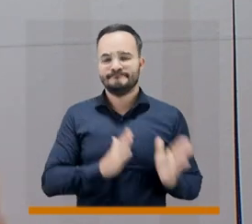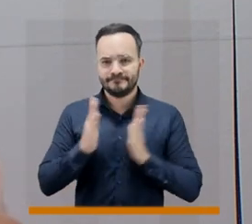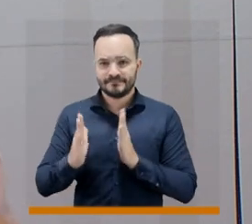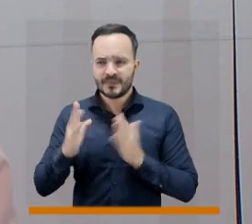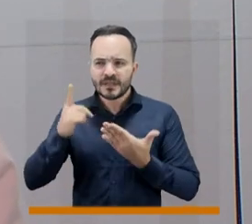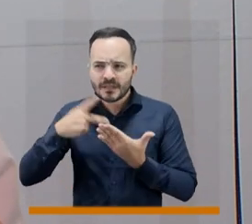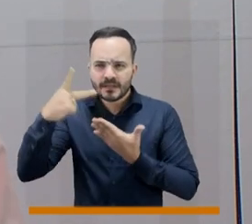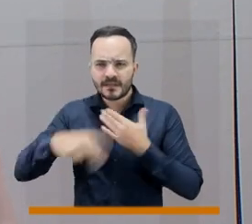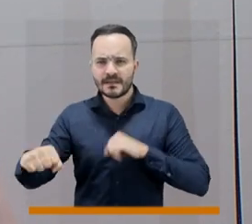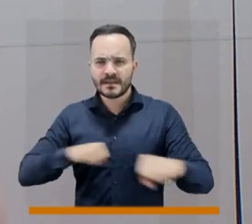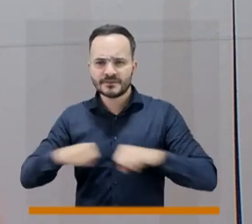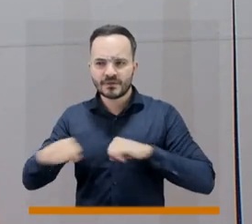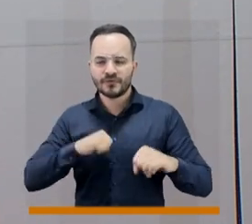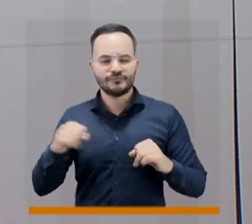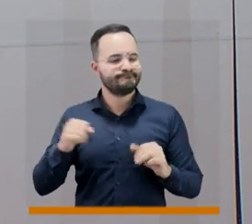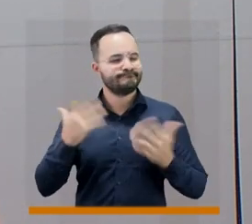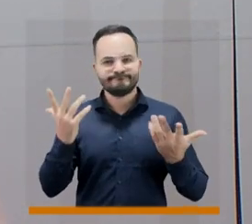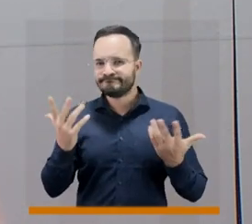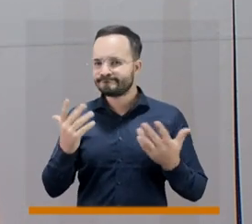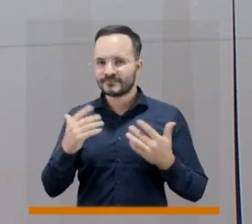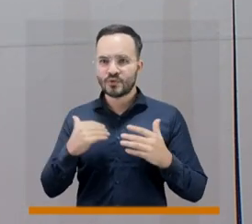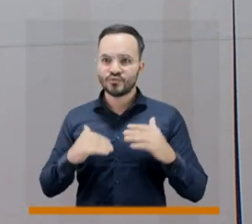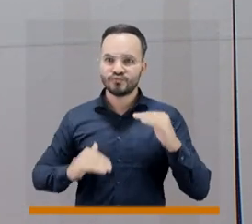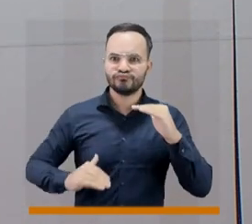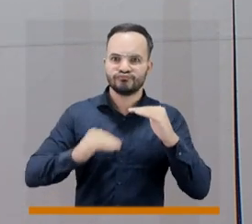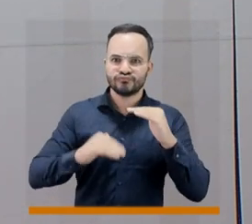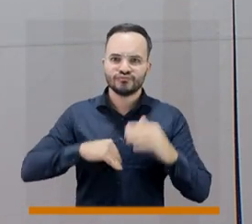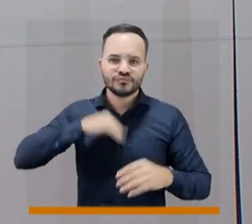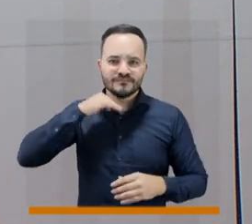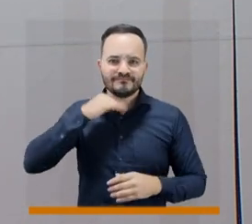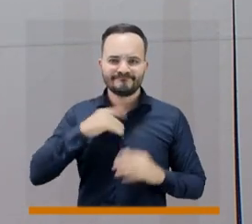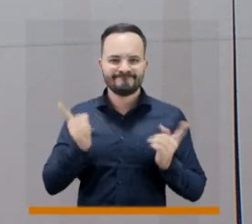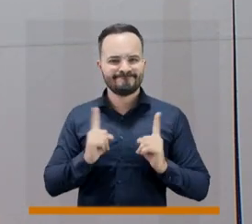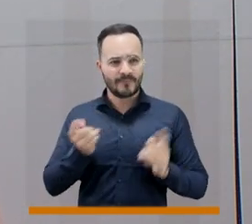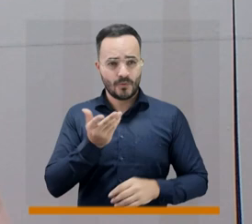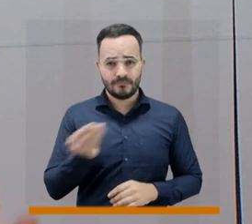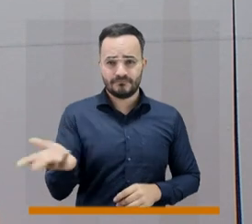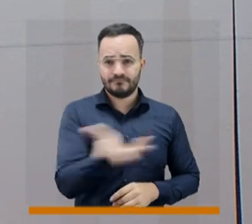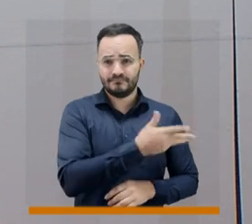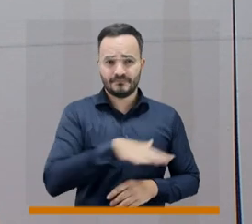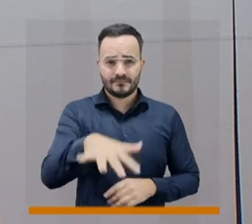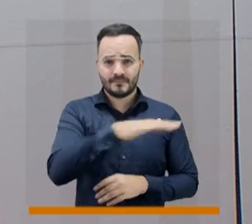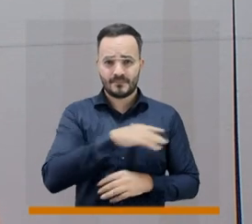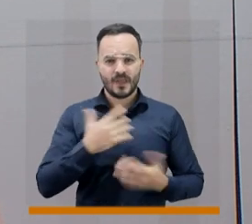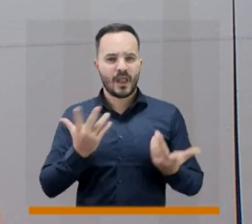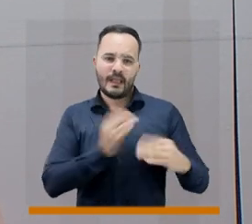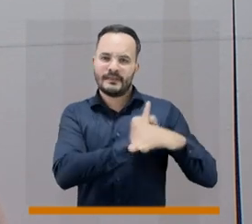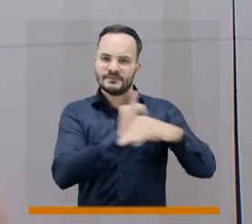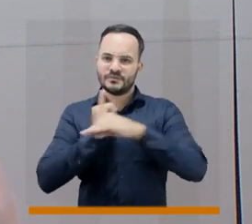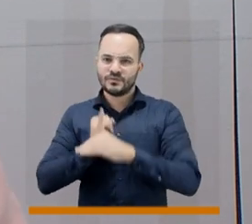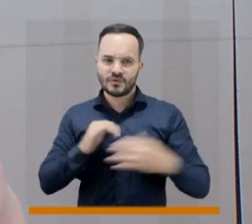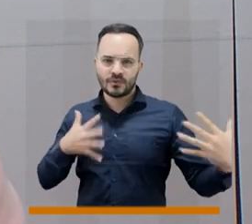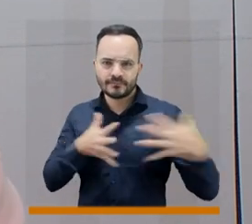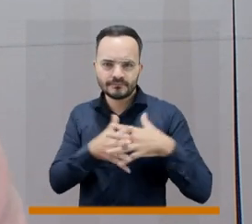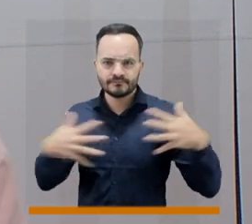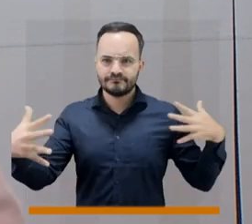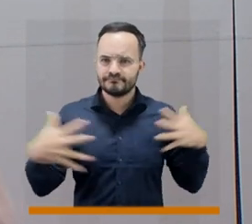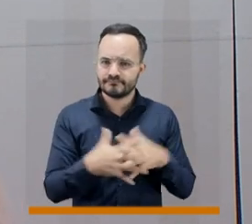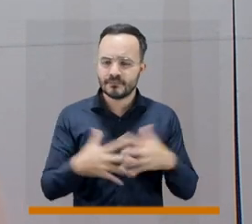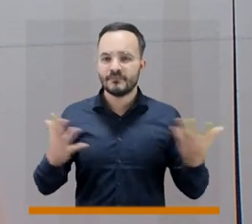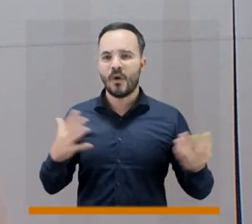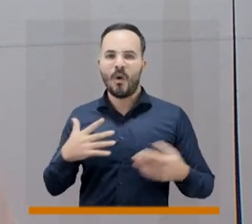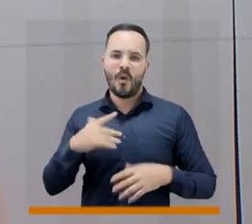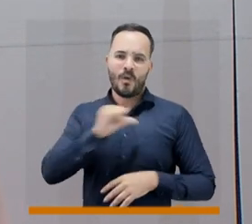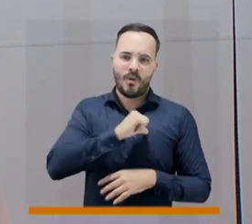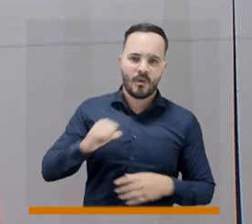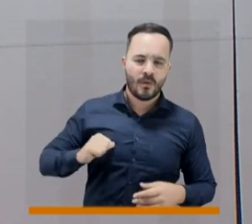proyecto desde la dirección de la biblioteca, en el concepto mío como concejal, es que no está inspirando ese diálogo